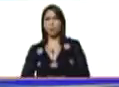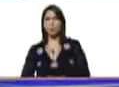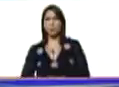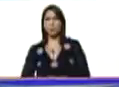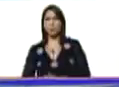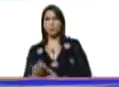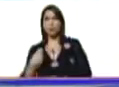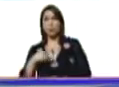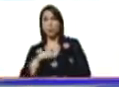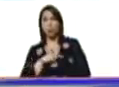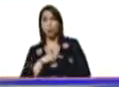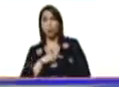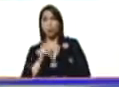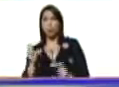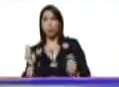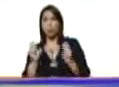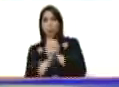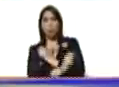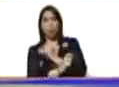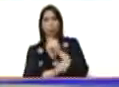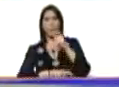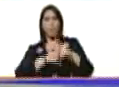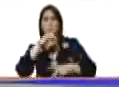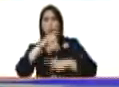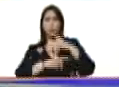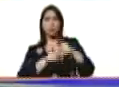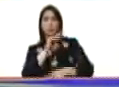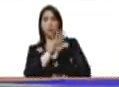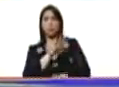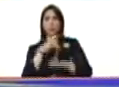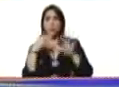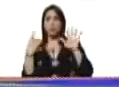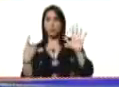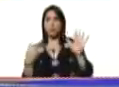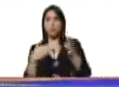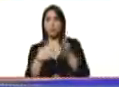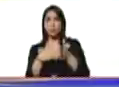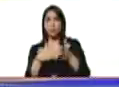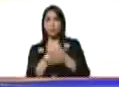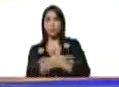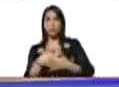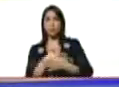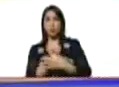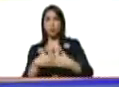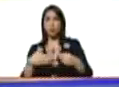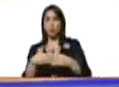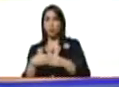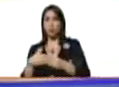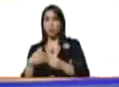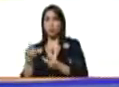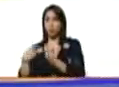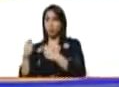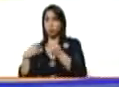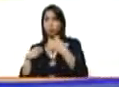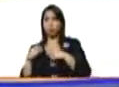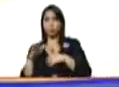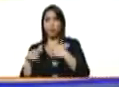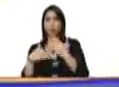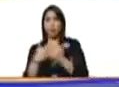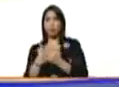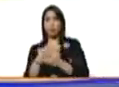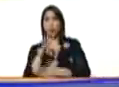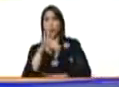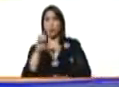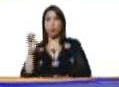Pasamos de producir 56 mil millones de dólares en exportaciones a 400 millones